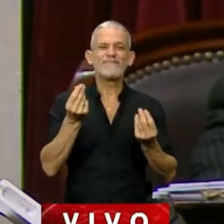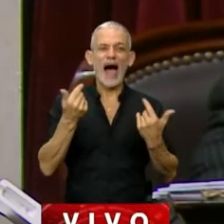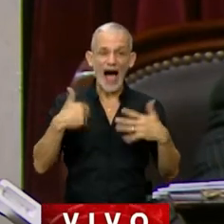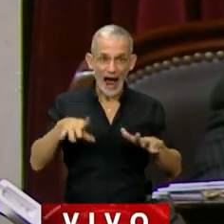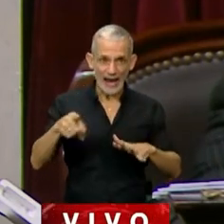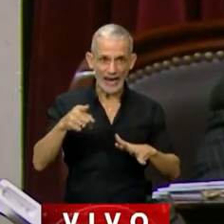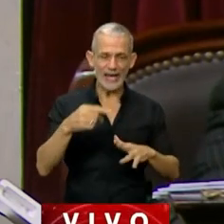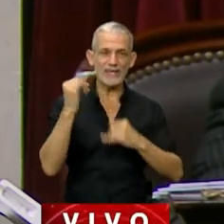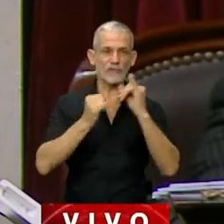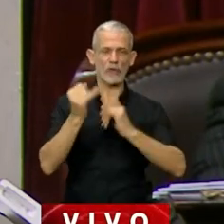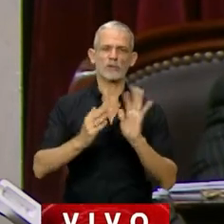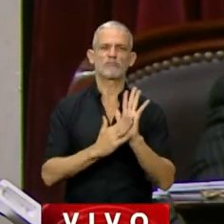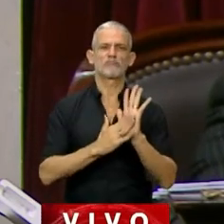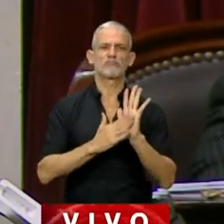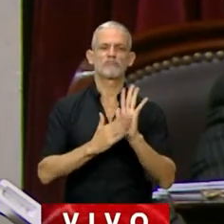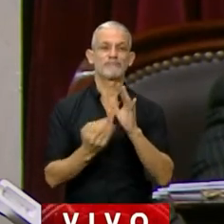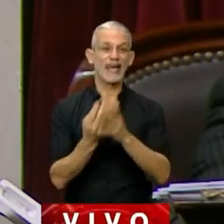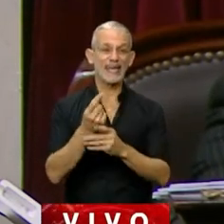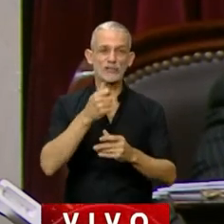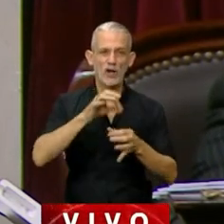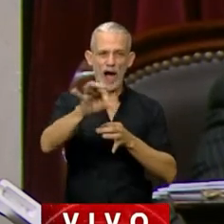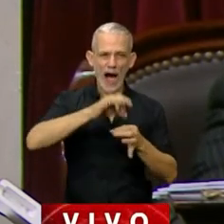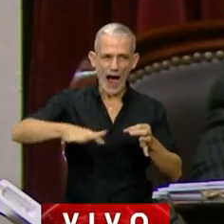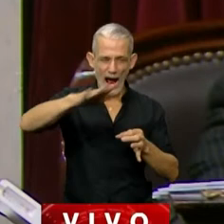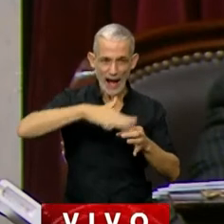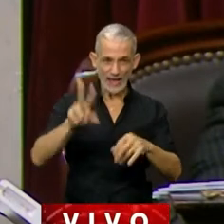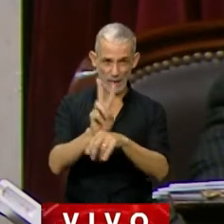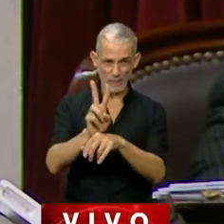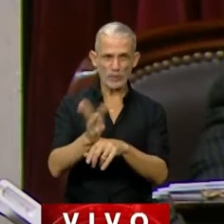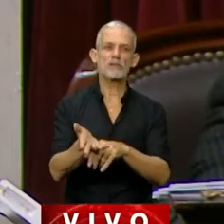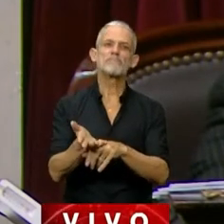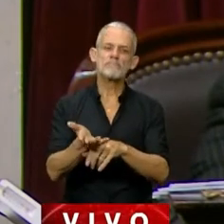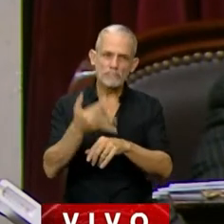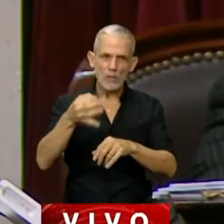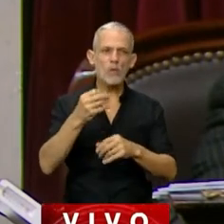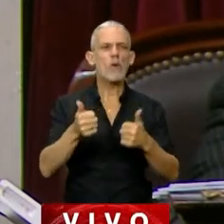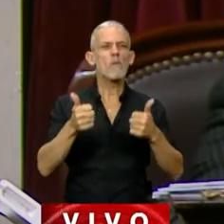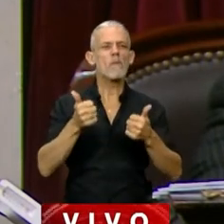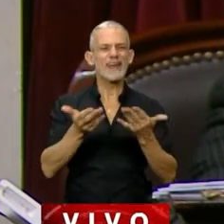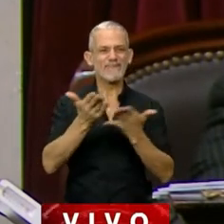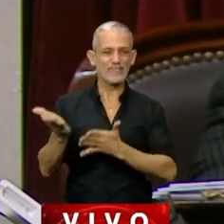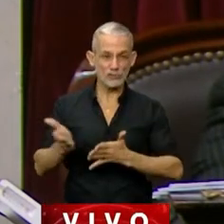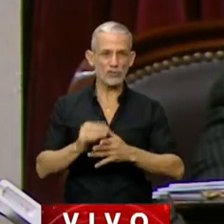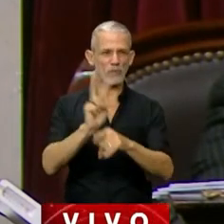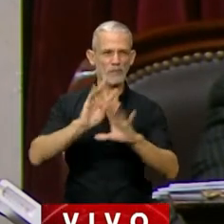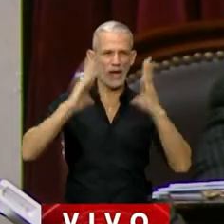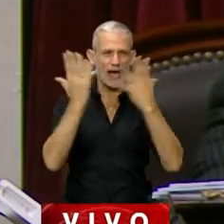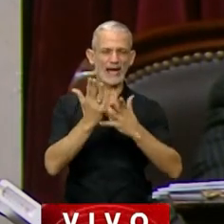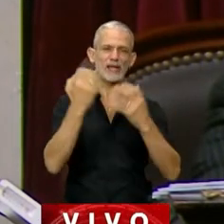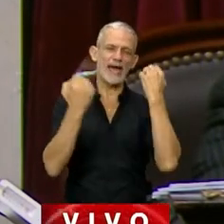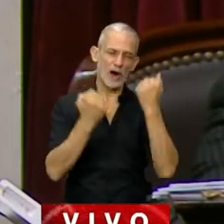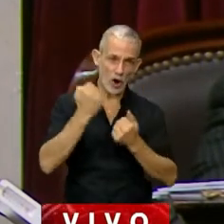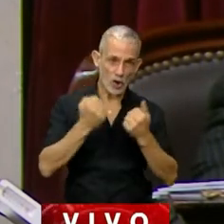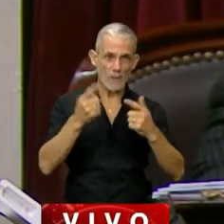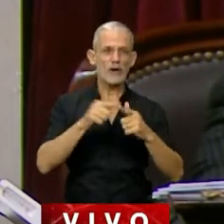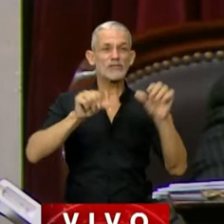los hechos y los datos, que prueban cómo la creación del área marina protegida tendrá efectos beneficiosos en términos ambientales,